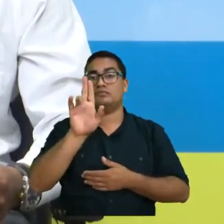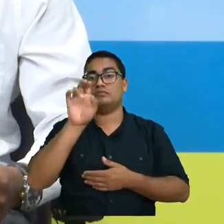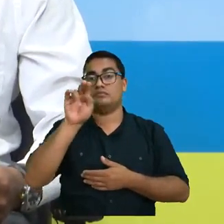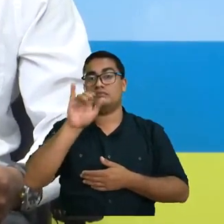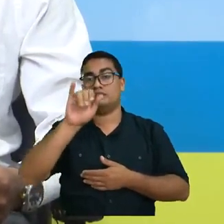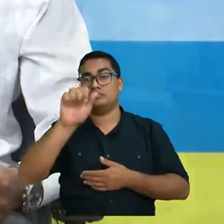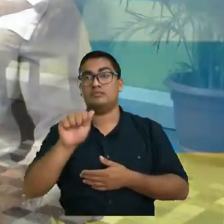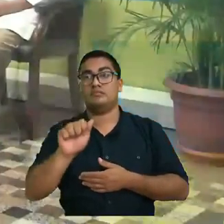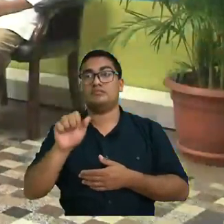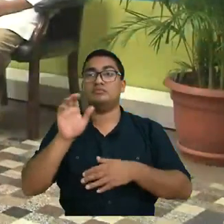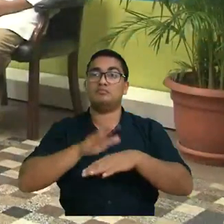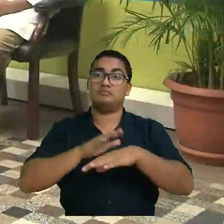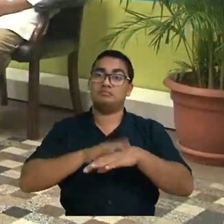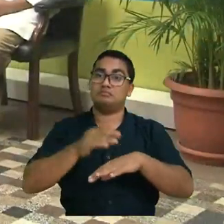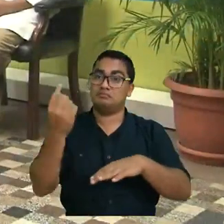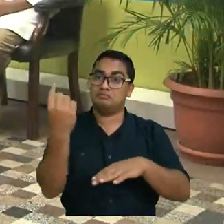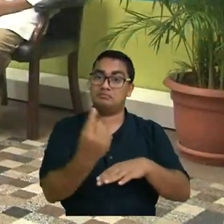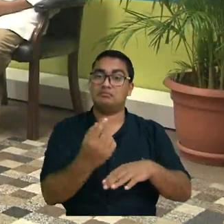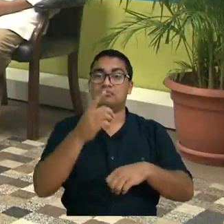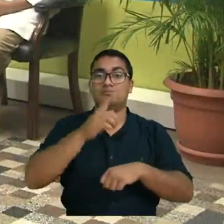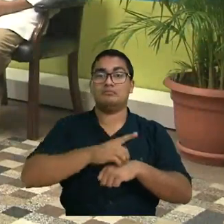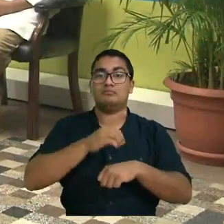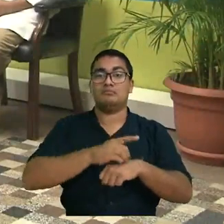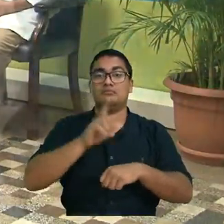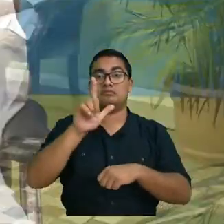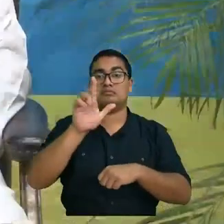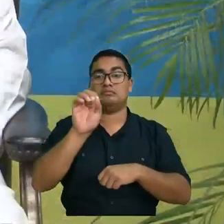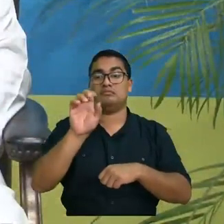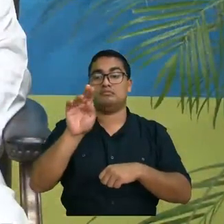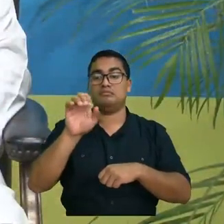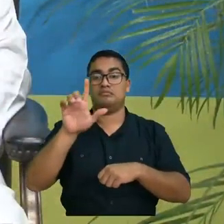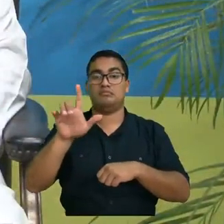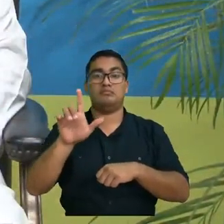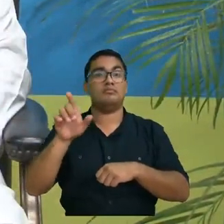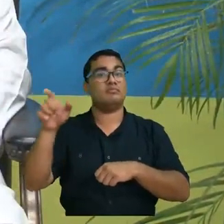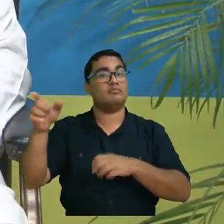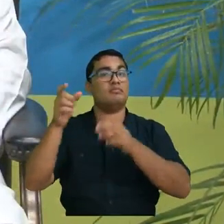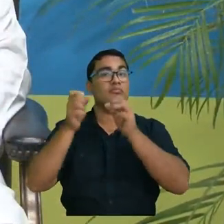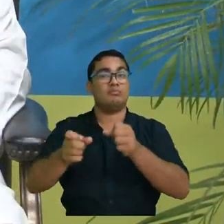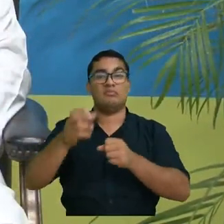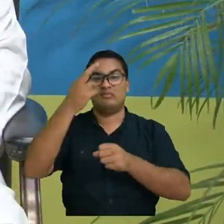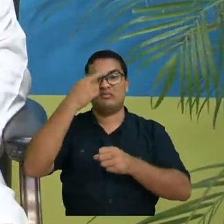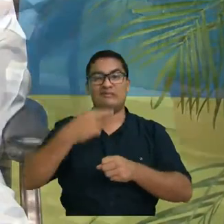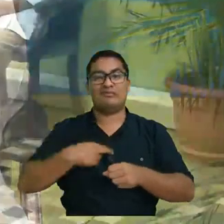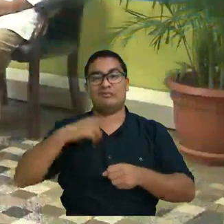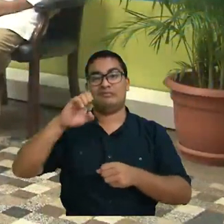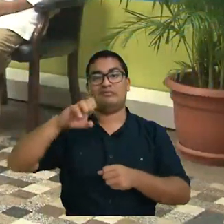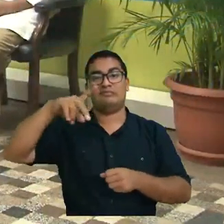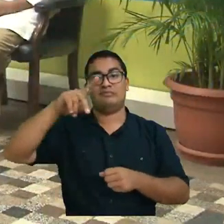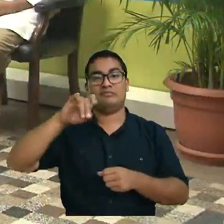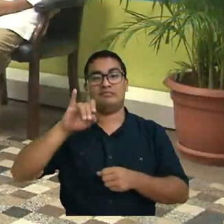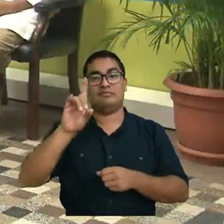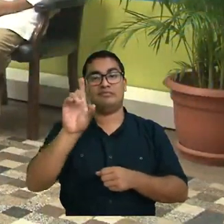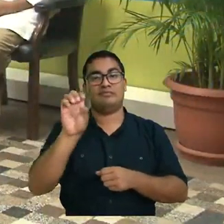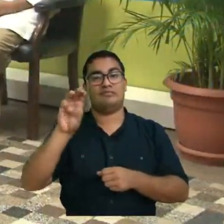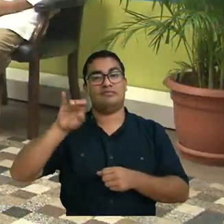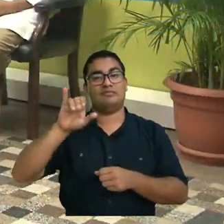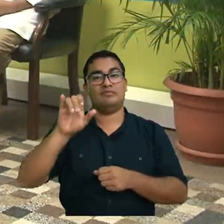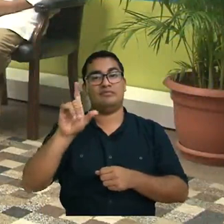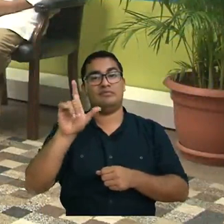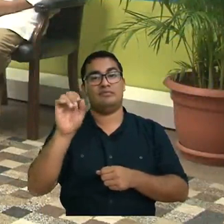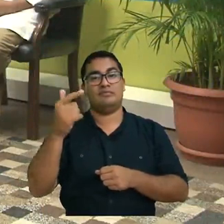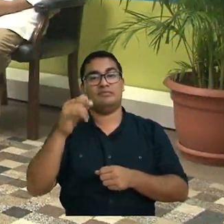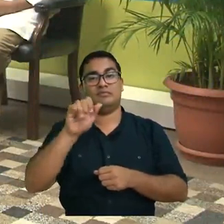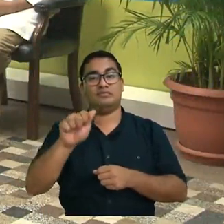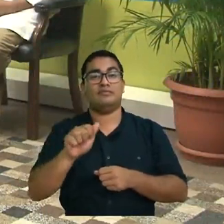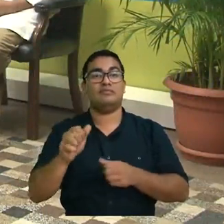es epidemiólogo, sí, responsable de epidemiología del Centro de Salud Roger Osorio, ubicado en el distrito